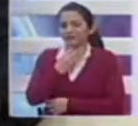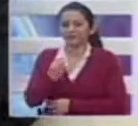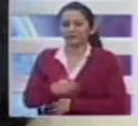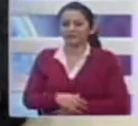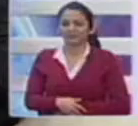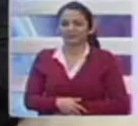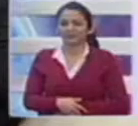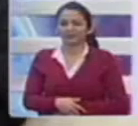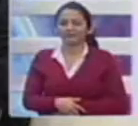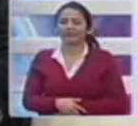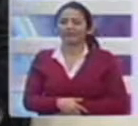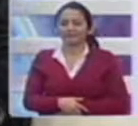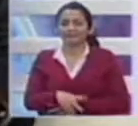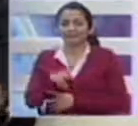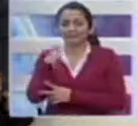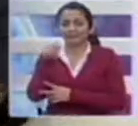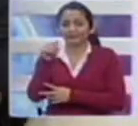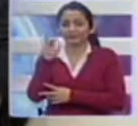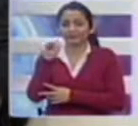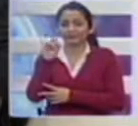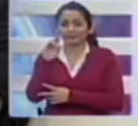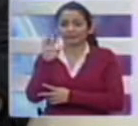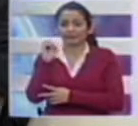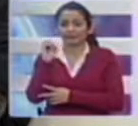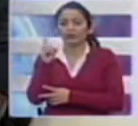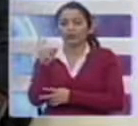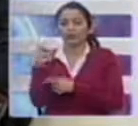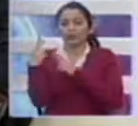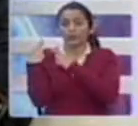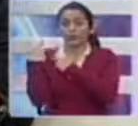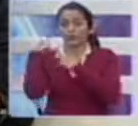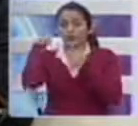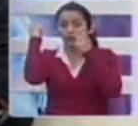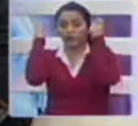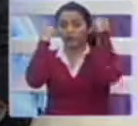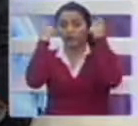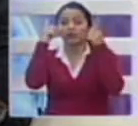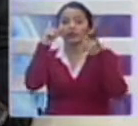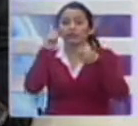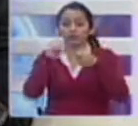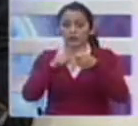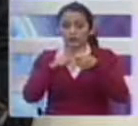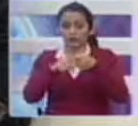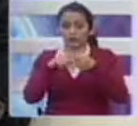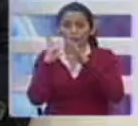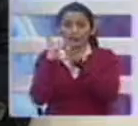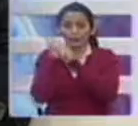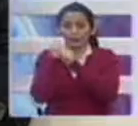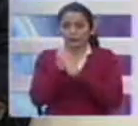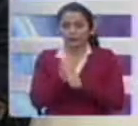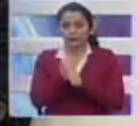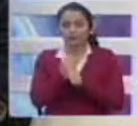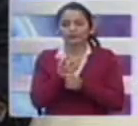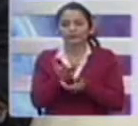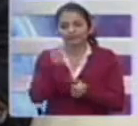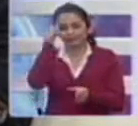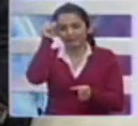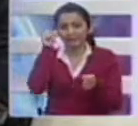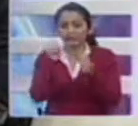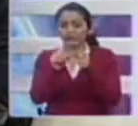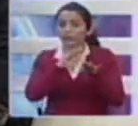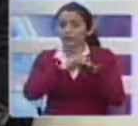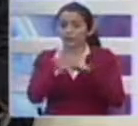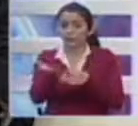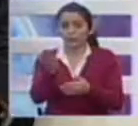Uvidia, quien preside el Comité de Fiestas de Quito, con esta invitación para ecuatorianos y también para extranjeros para que